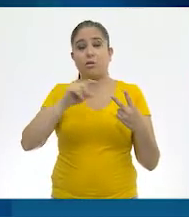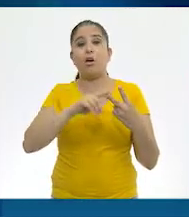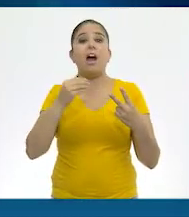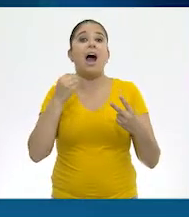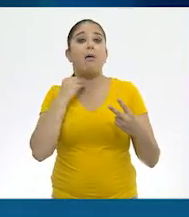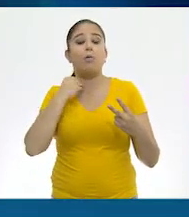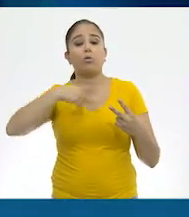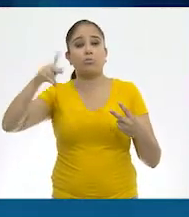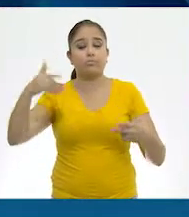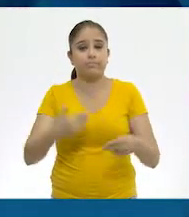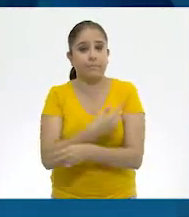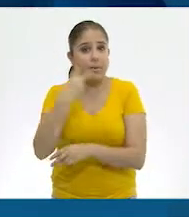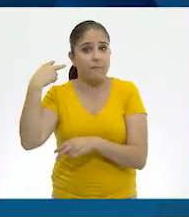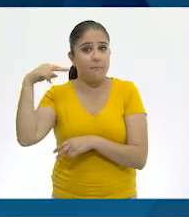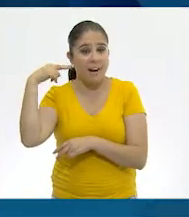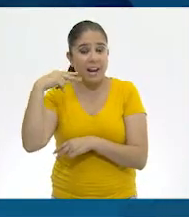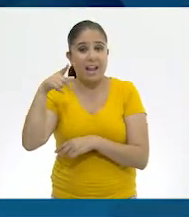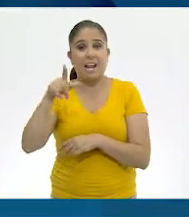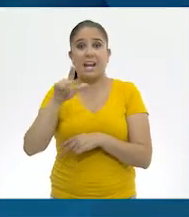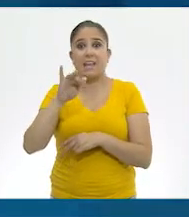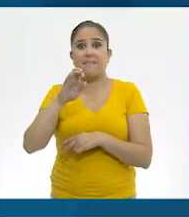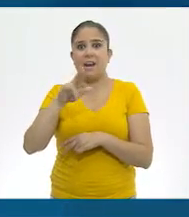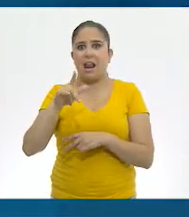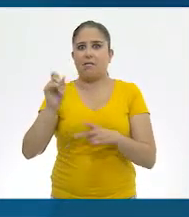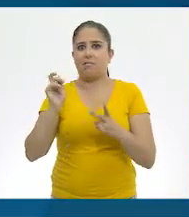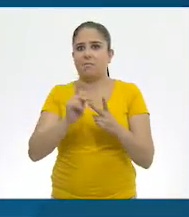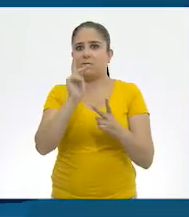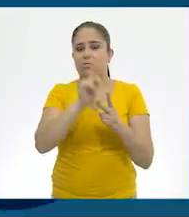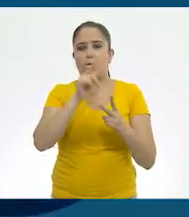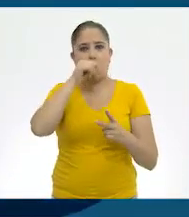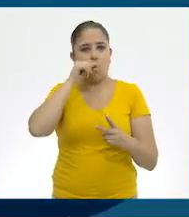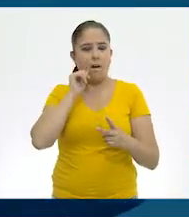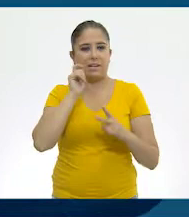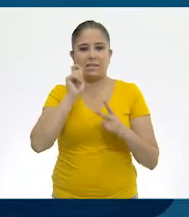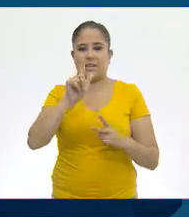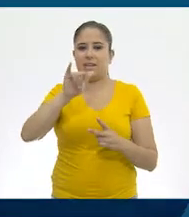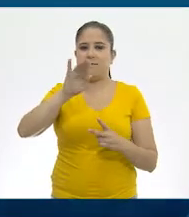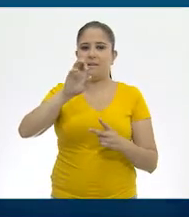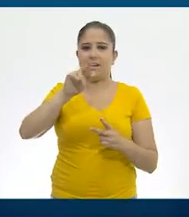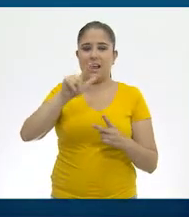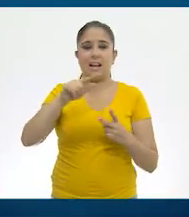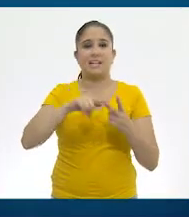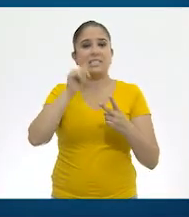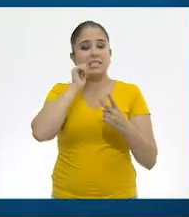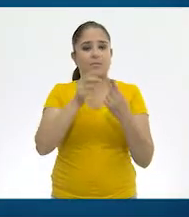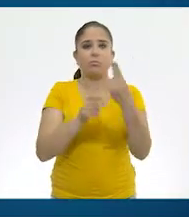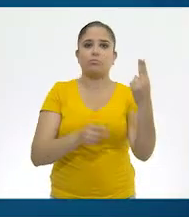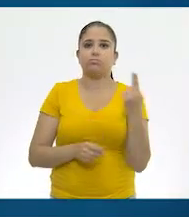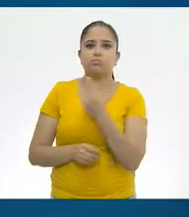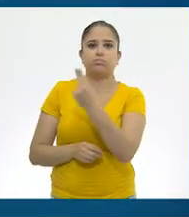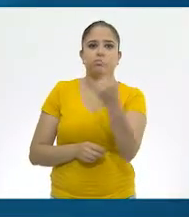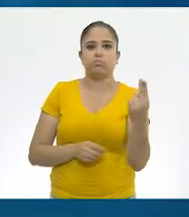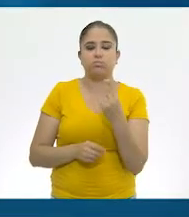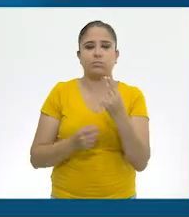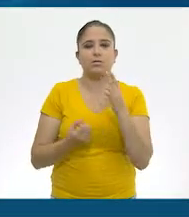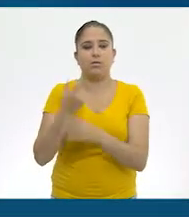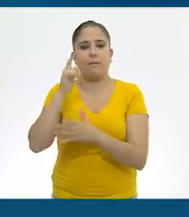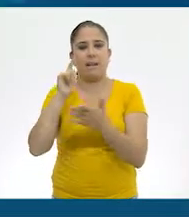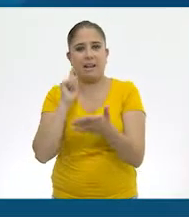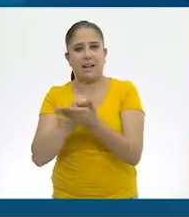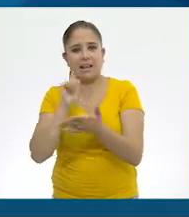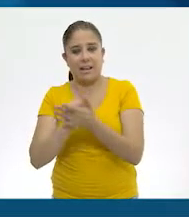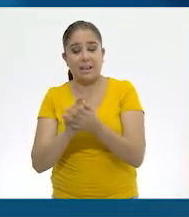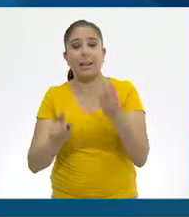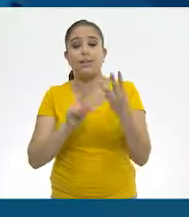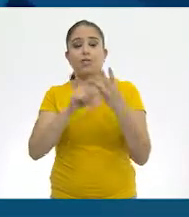abogado veracruzano, era un liberal radical como Juárez, y él había sido su mano derecha desde los tiempos de la Guerra de Reforma. Y también